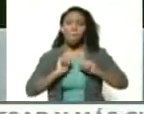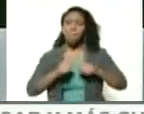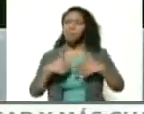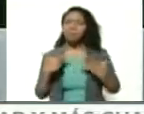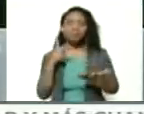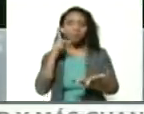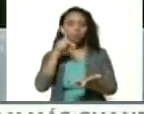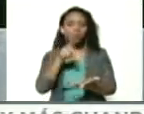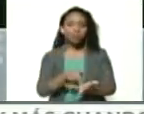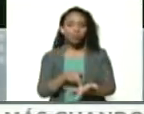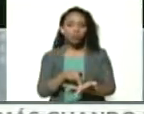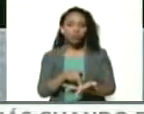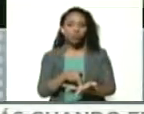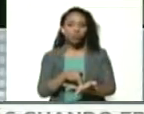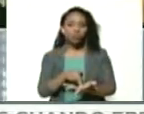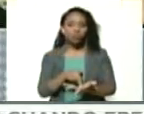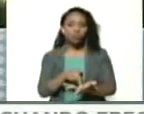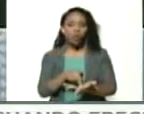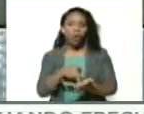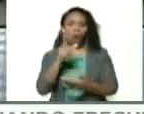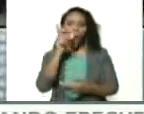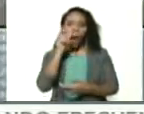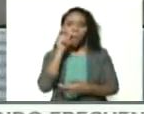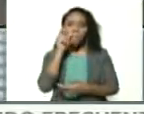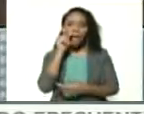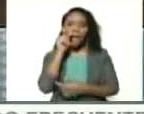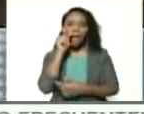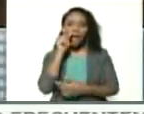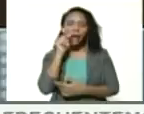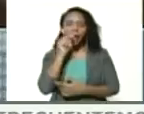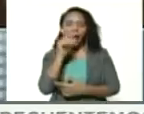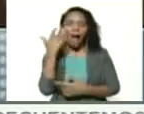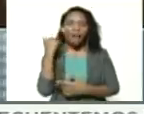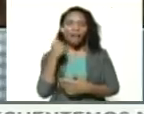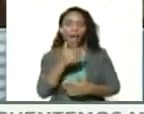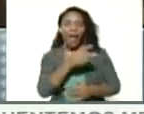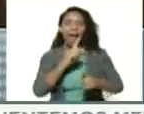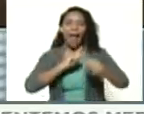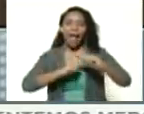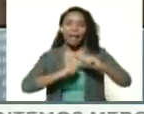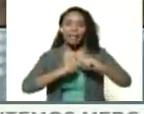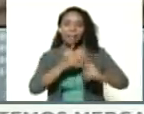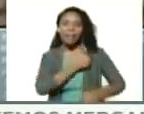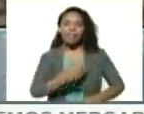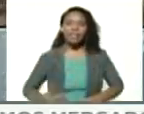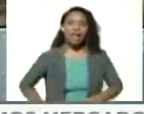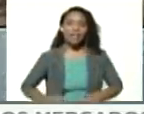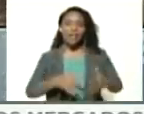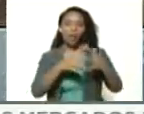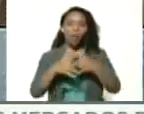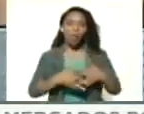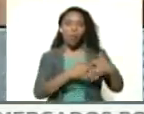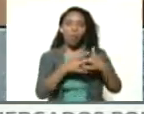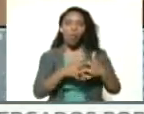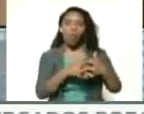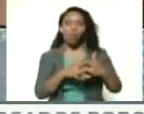llegada de George W. Bush a la Casa Blanca. Eso es vital, Ernesto.